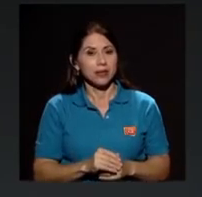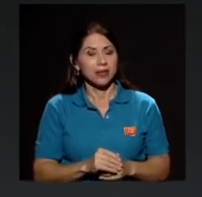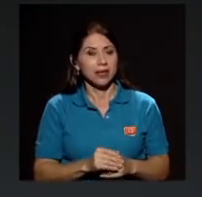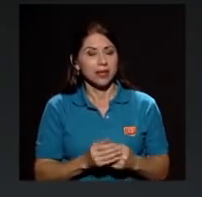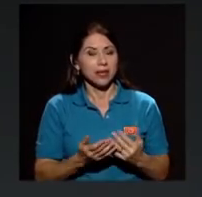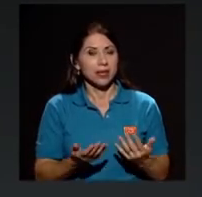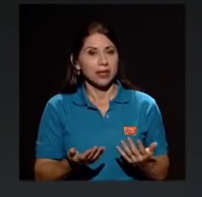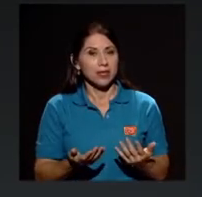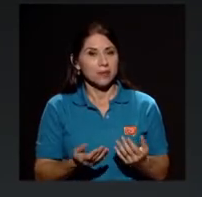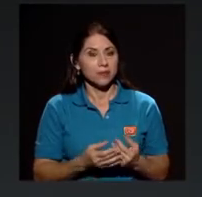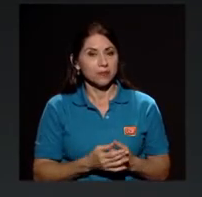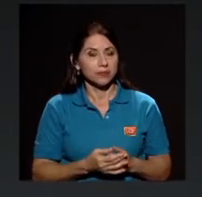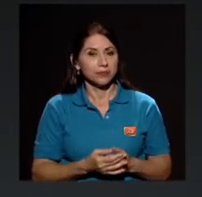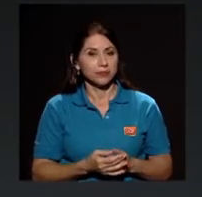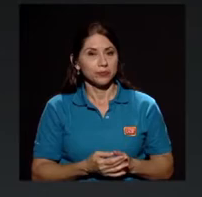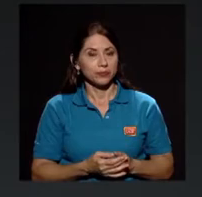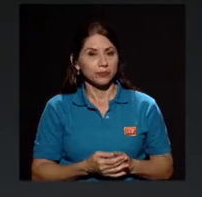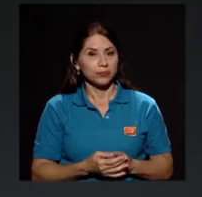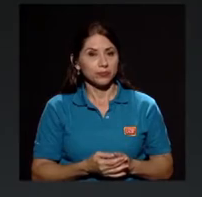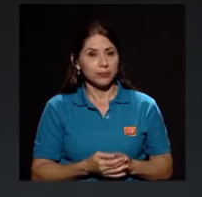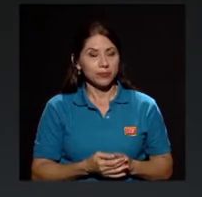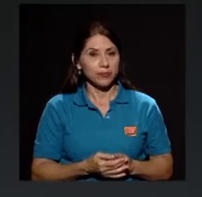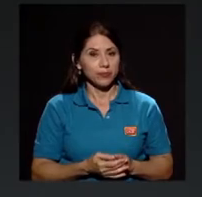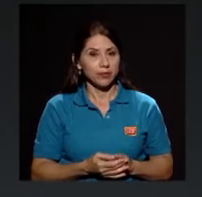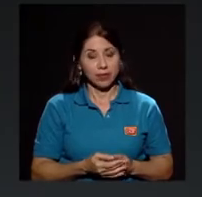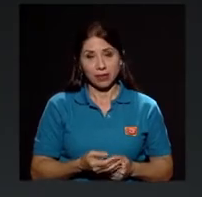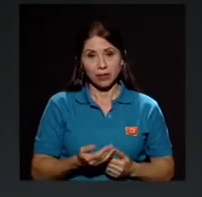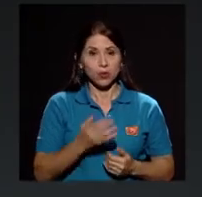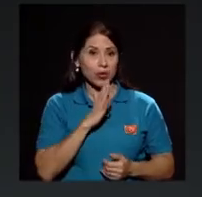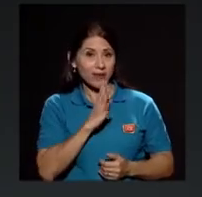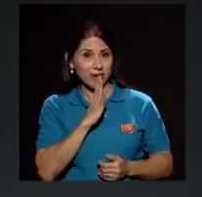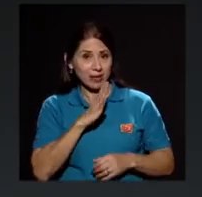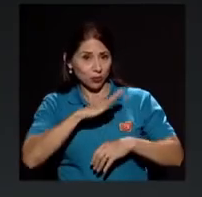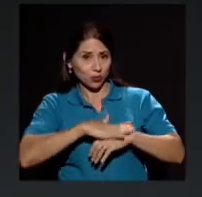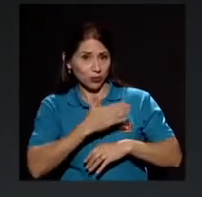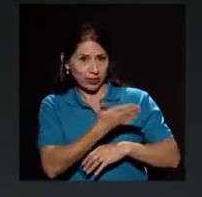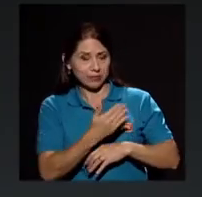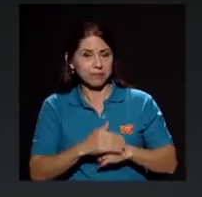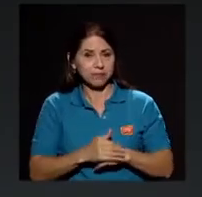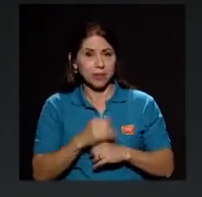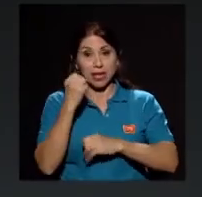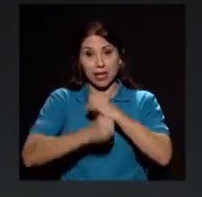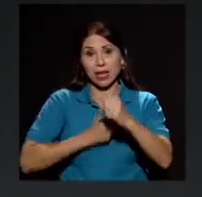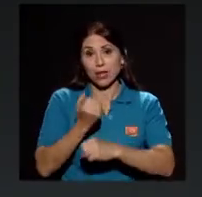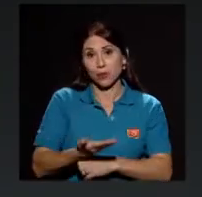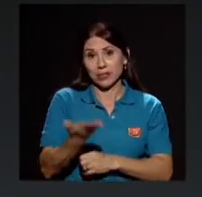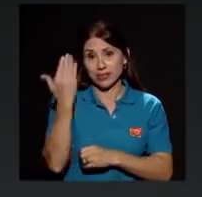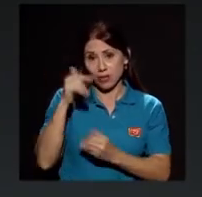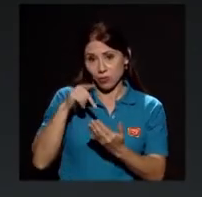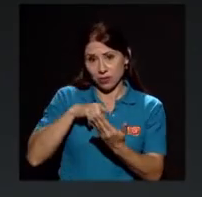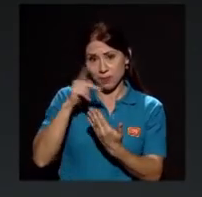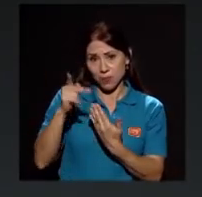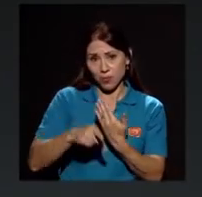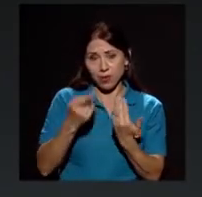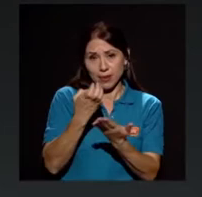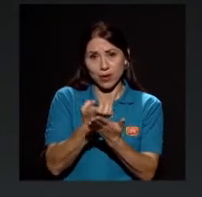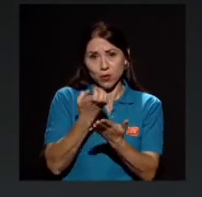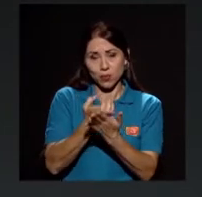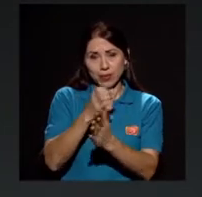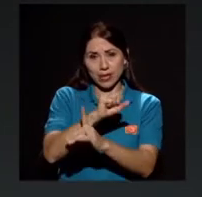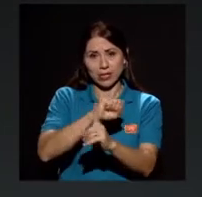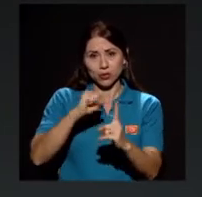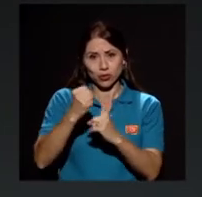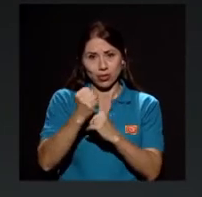la el antecedente que daremos es que el año pasado en economía y sociedad tuvimos